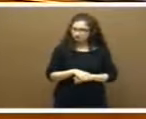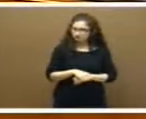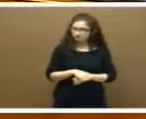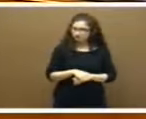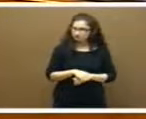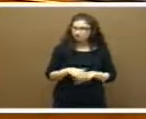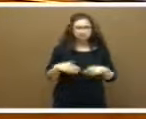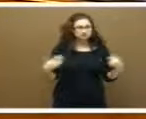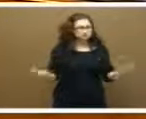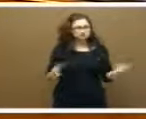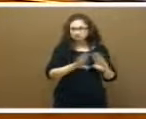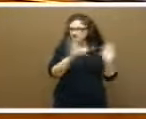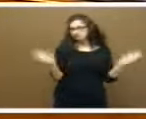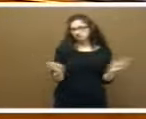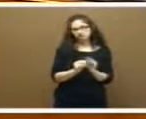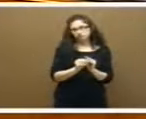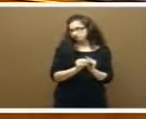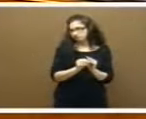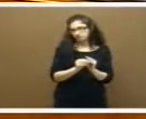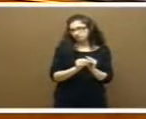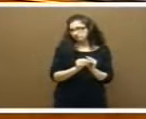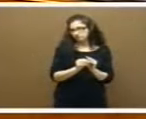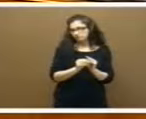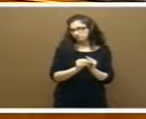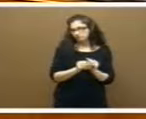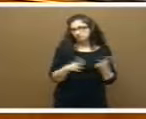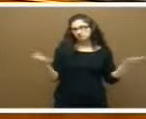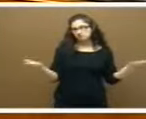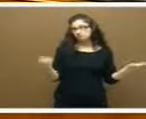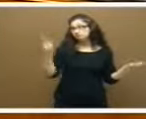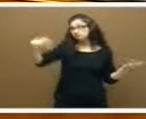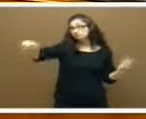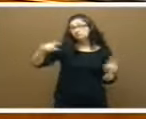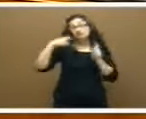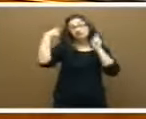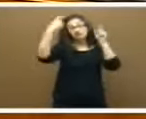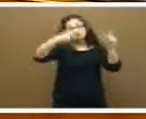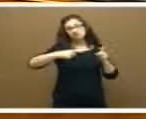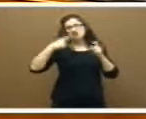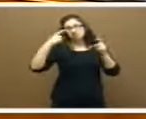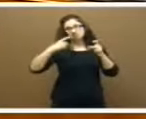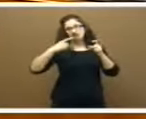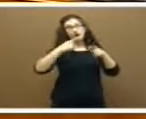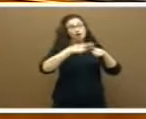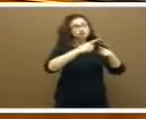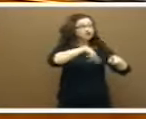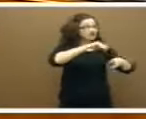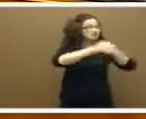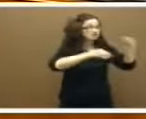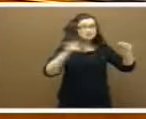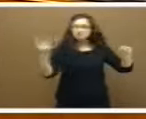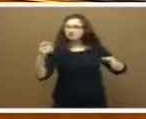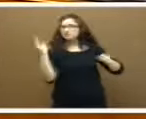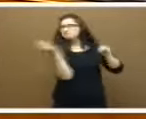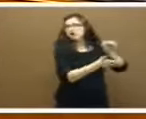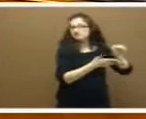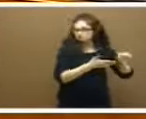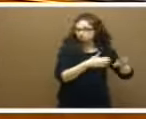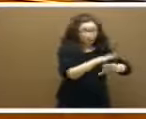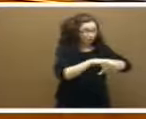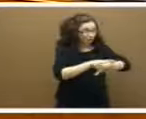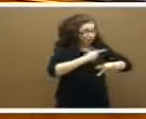que, en definitiva, señoría, intentan descalificar absolutamente todo lo que hace este